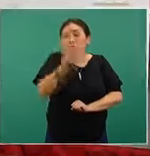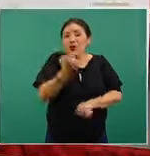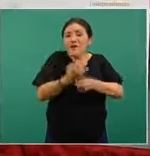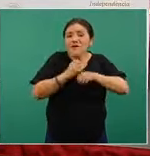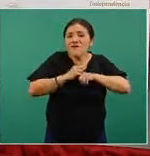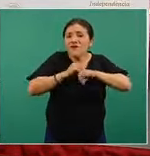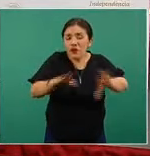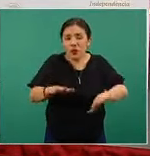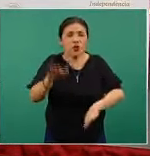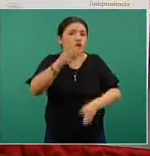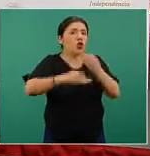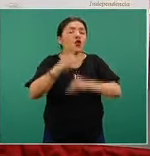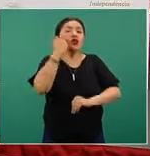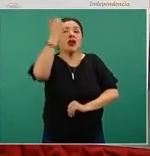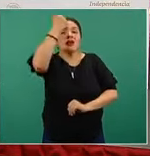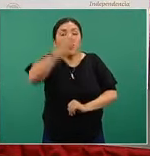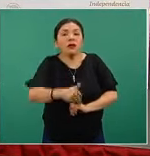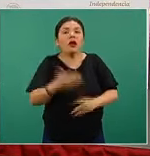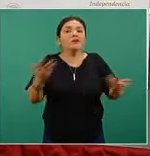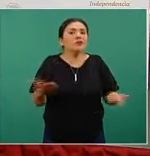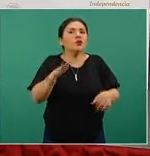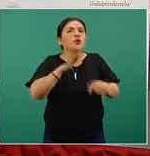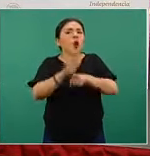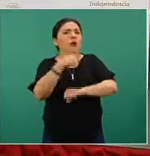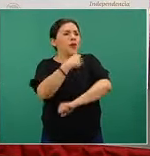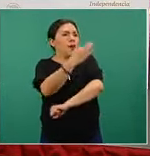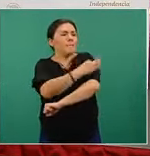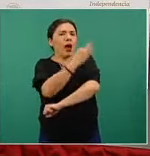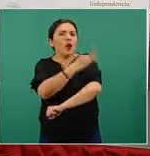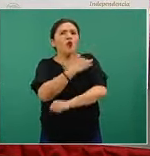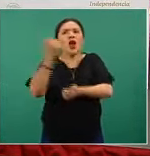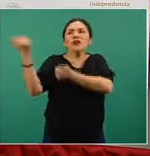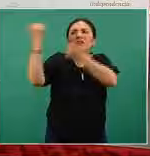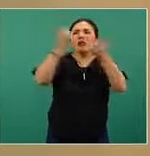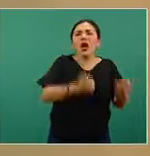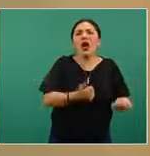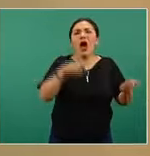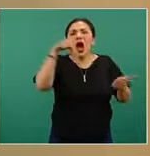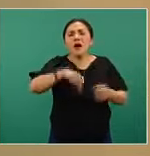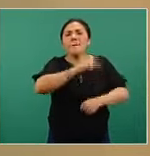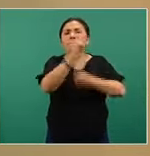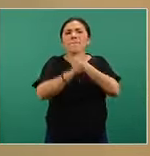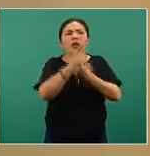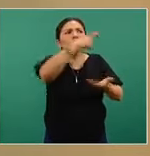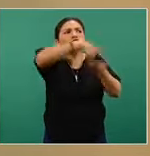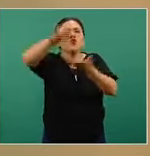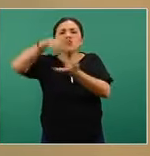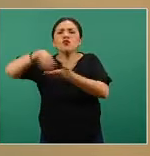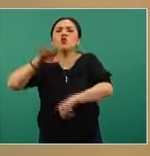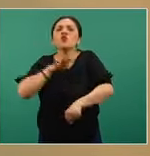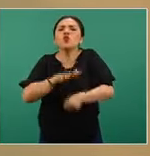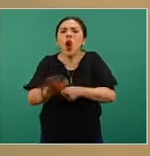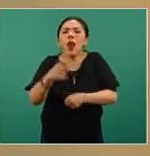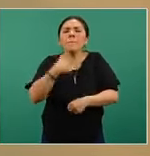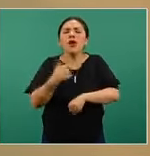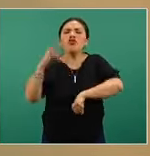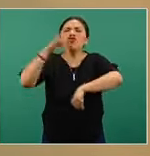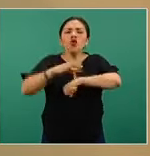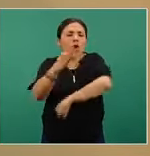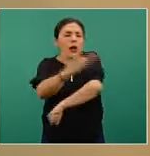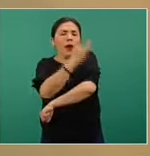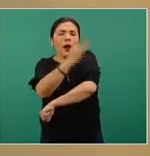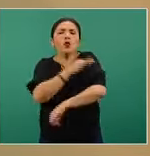no todos queremos saber pues que biológico está adquiriendo se está adquiriendo en nuestro país y qué vacuna nos van a